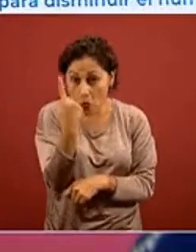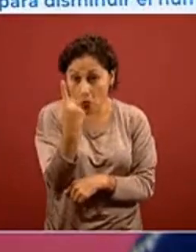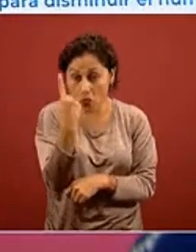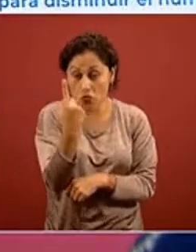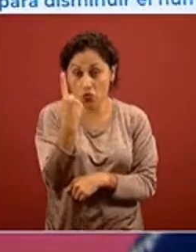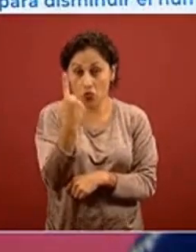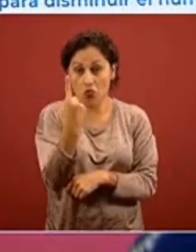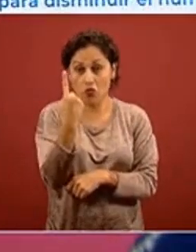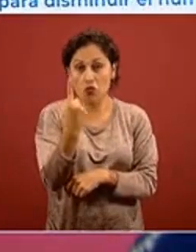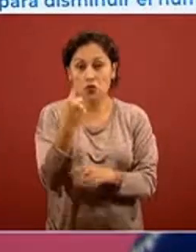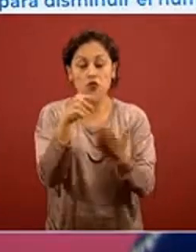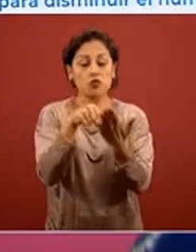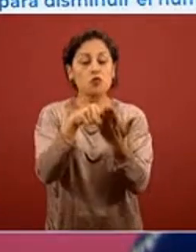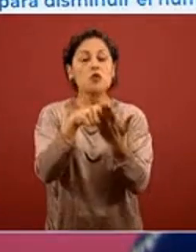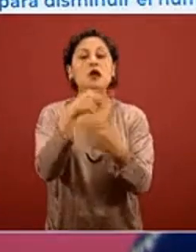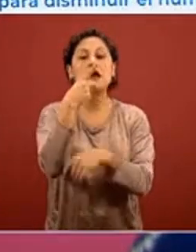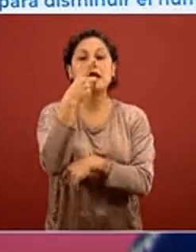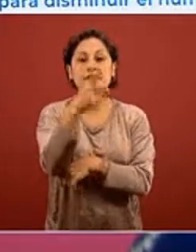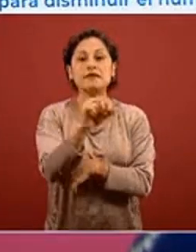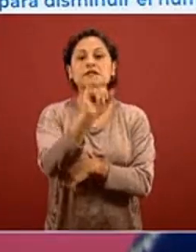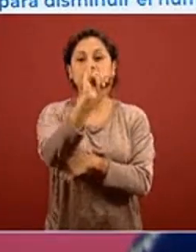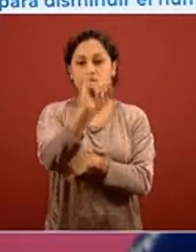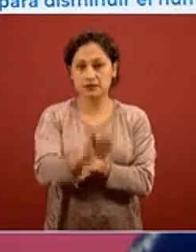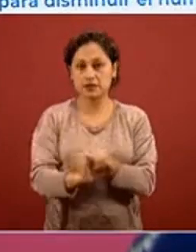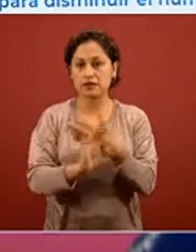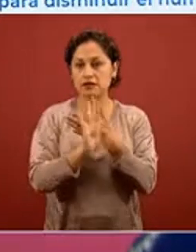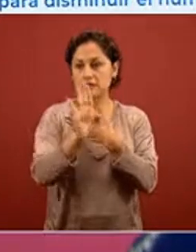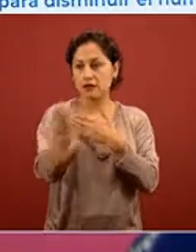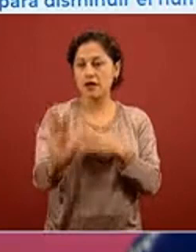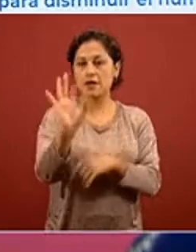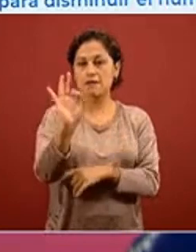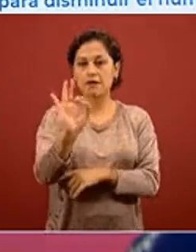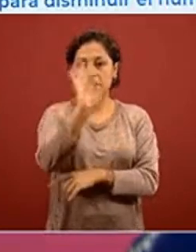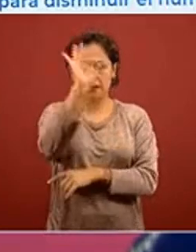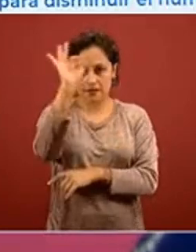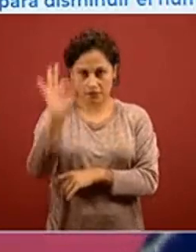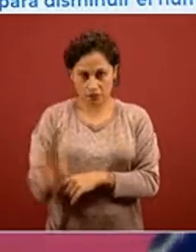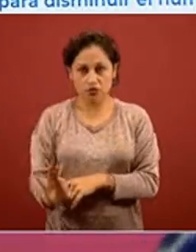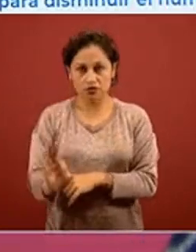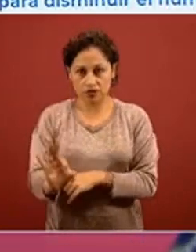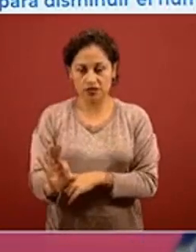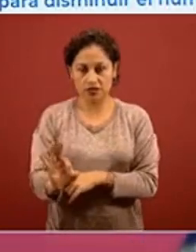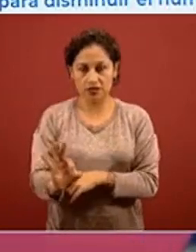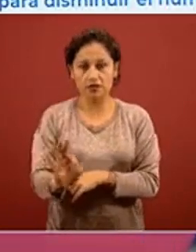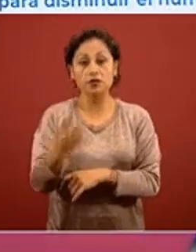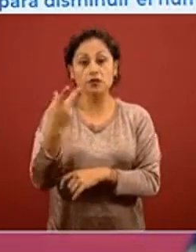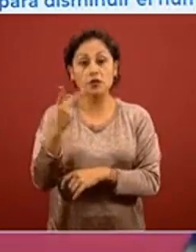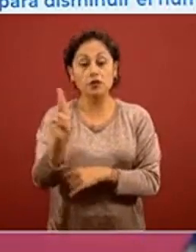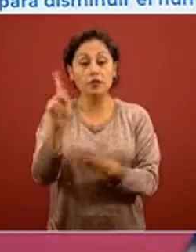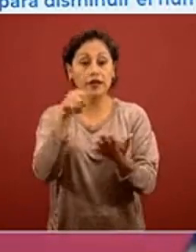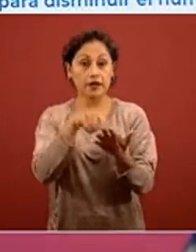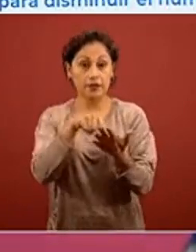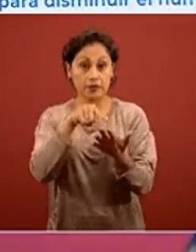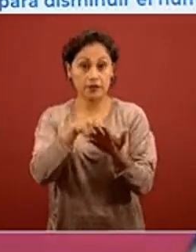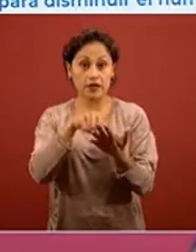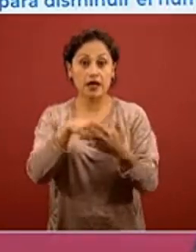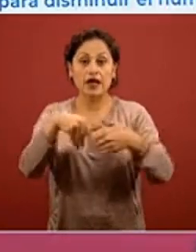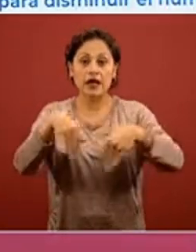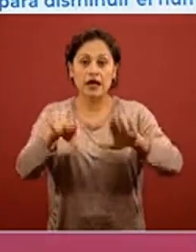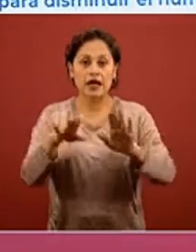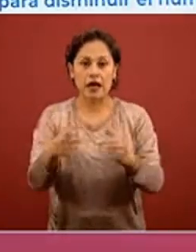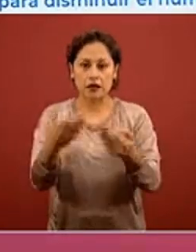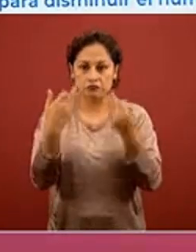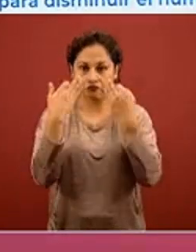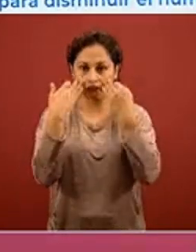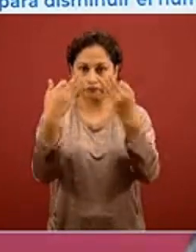estimó una reducción del 20% en la incidencia al asumir, sin tener una demostración directa, ni